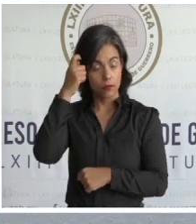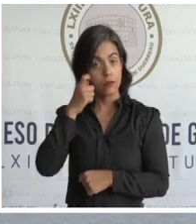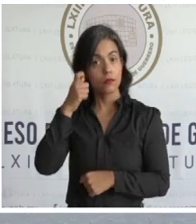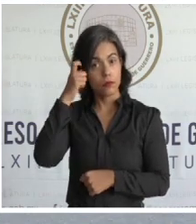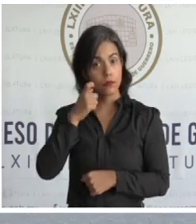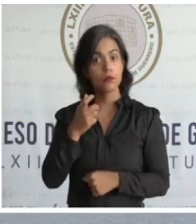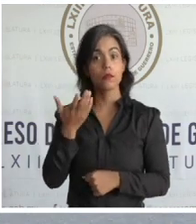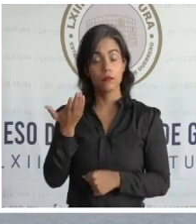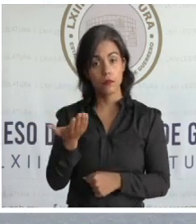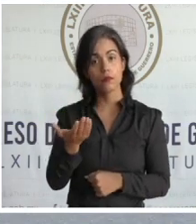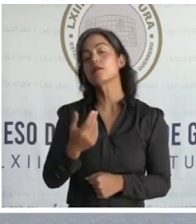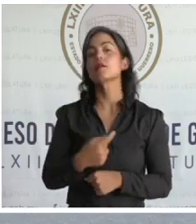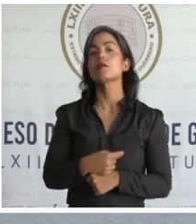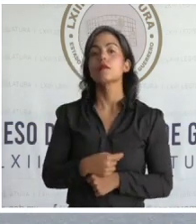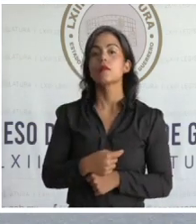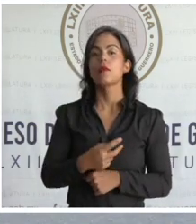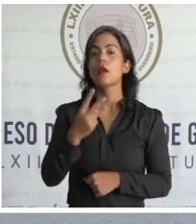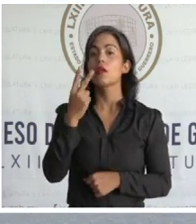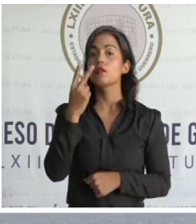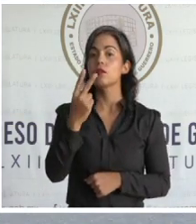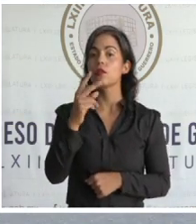cantidad asciende a solo el